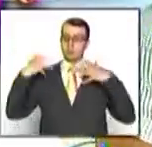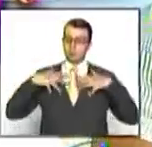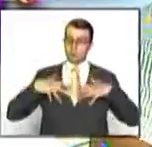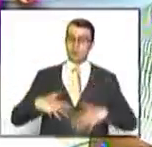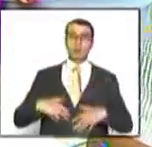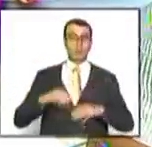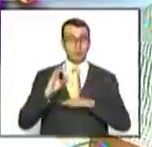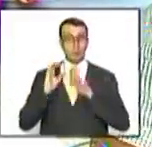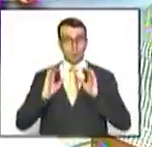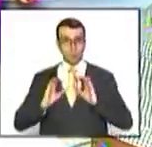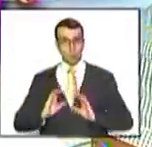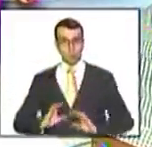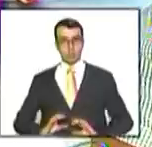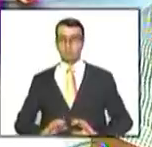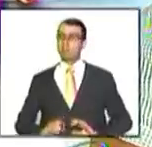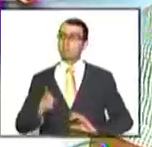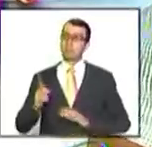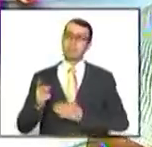crear